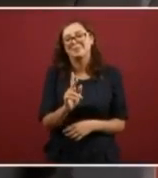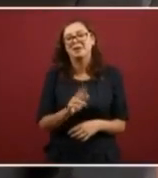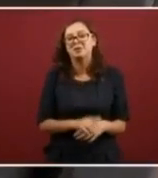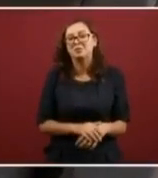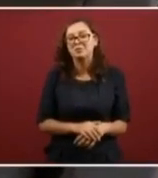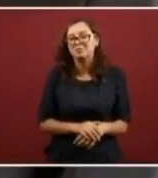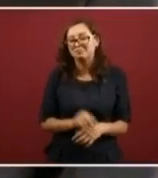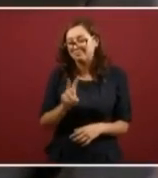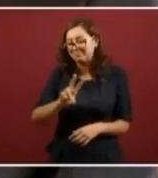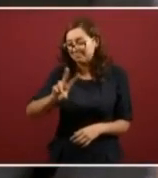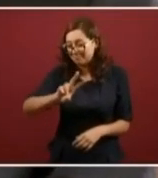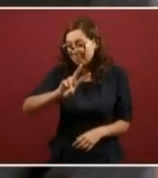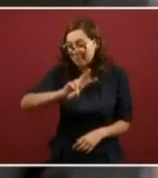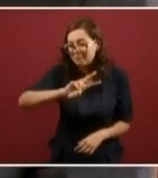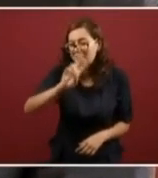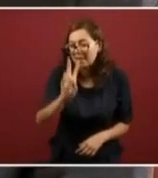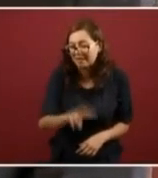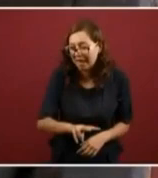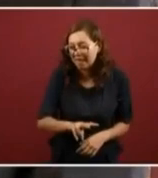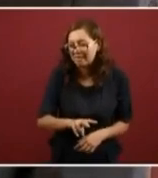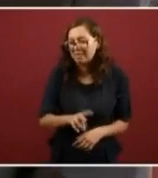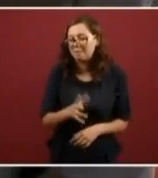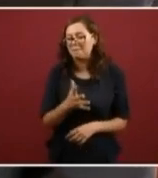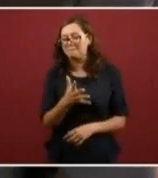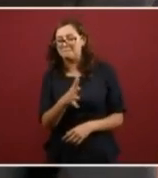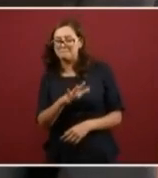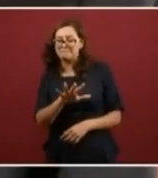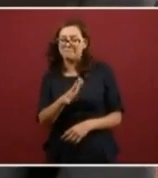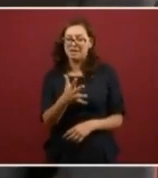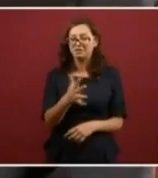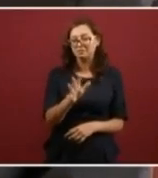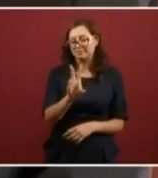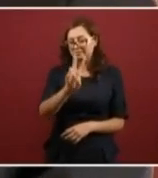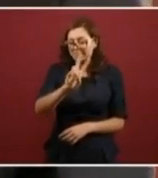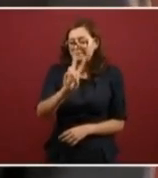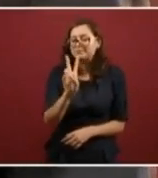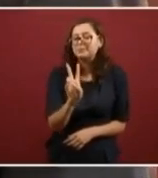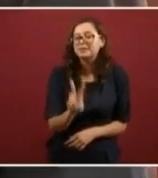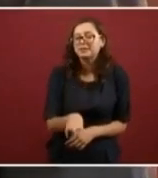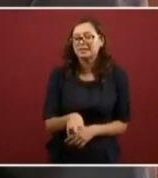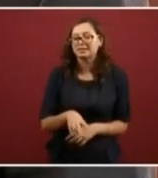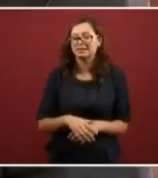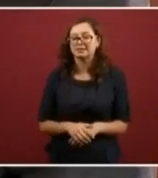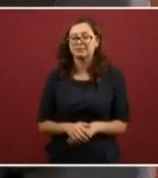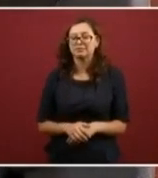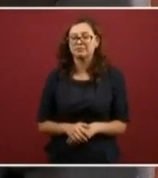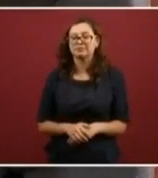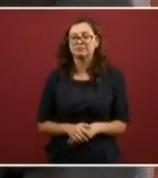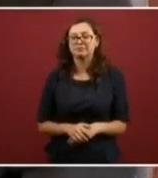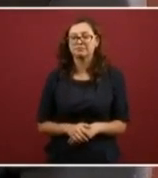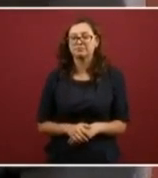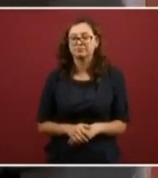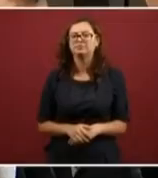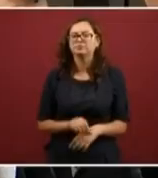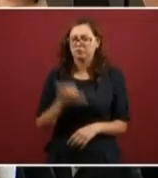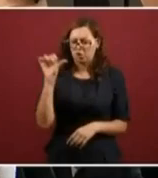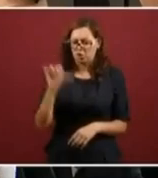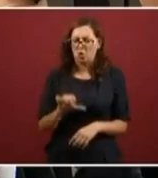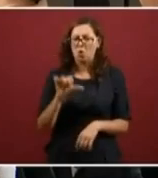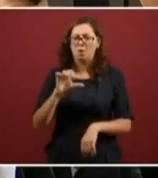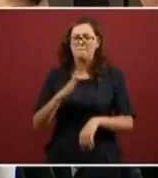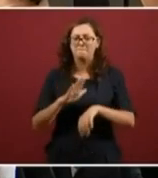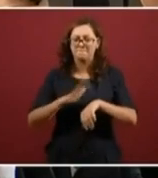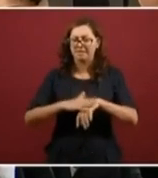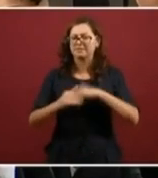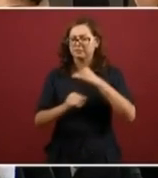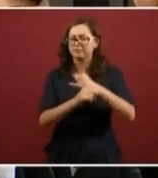todo cierto. Para matizar, no es del todo cierto. Y vamos a presentar hoy la información. Estamos